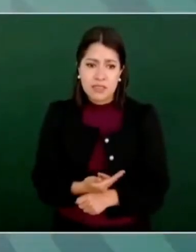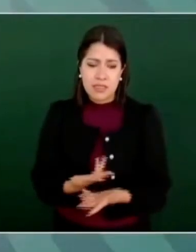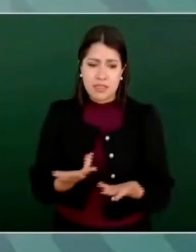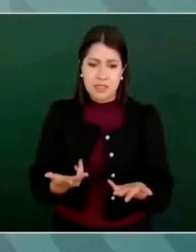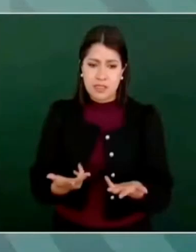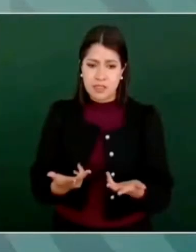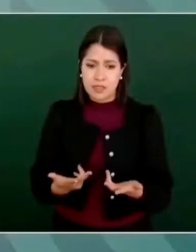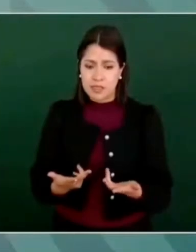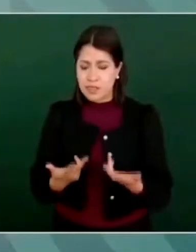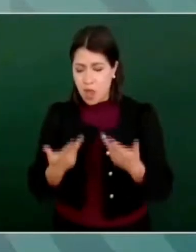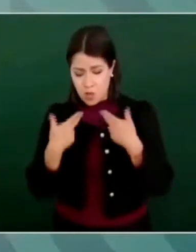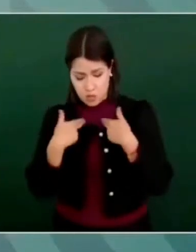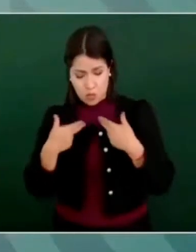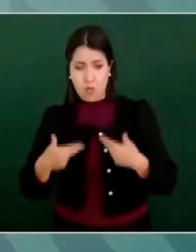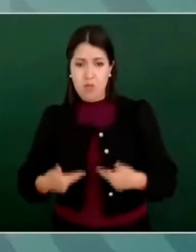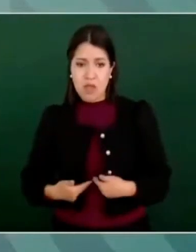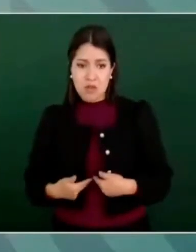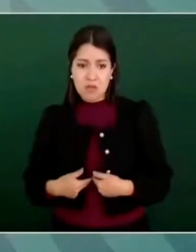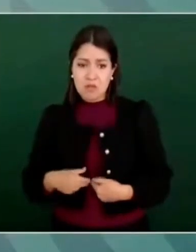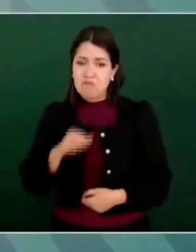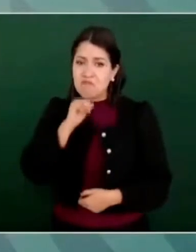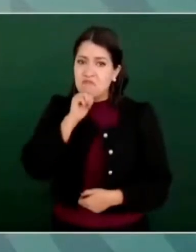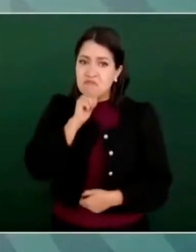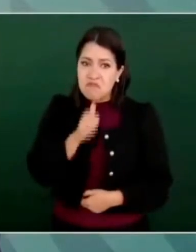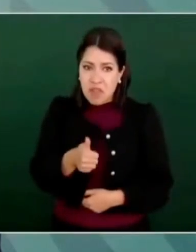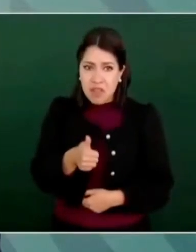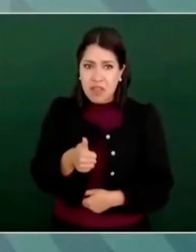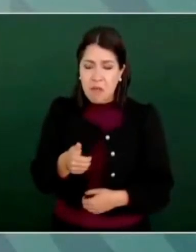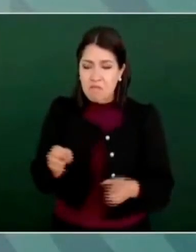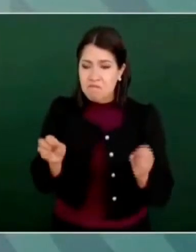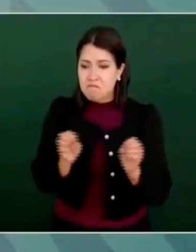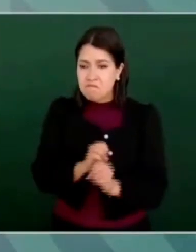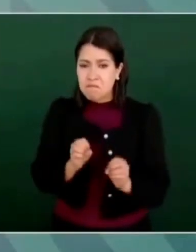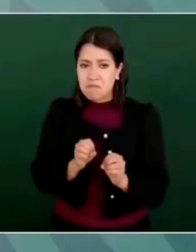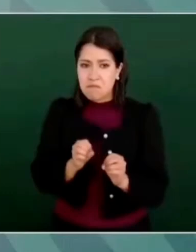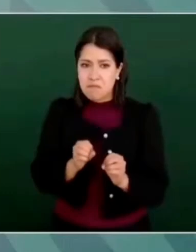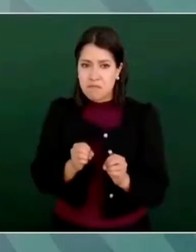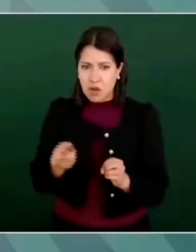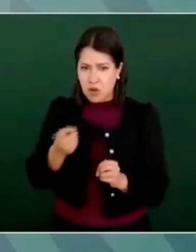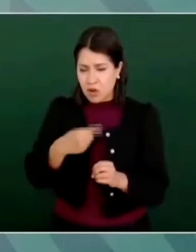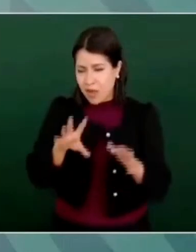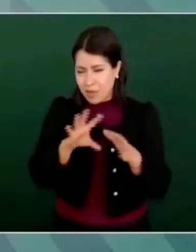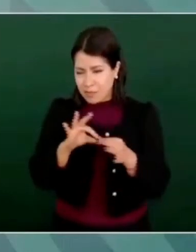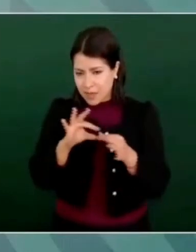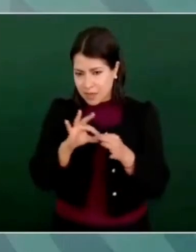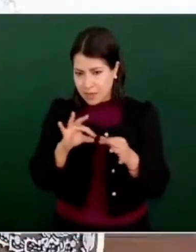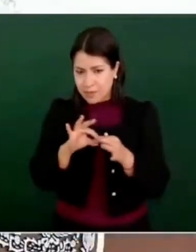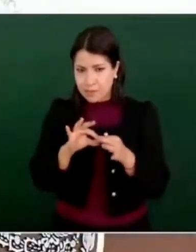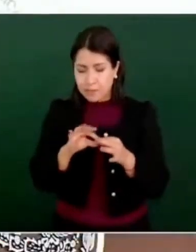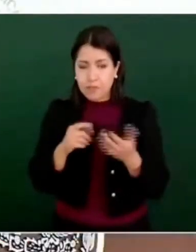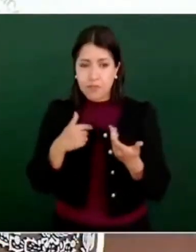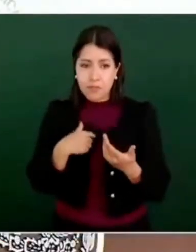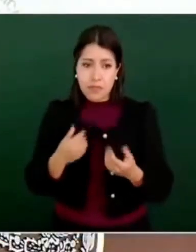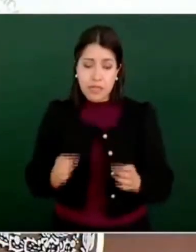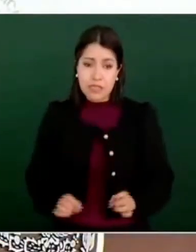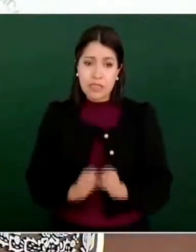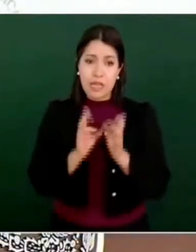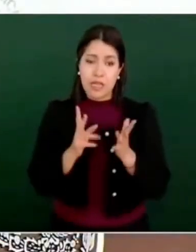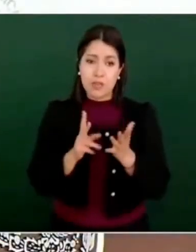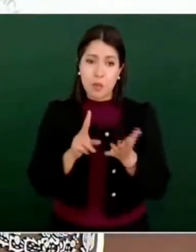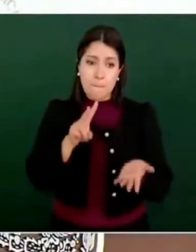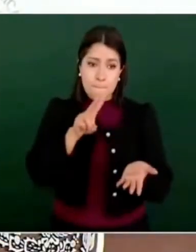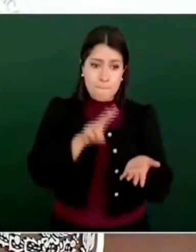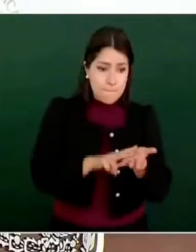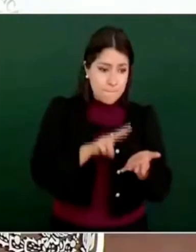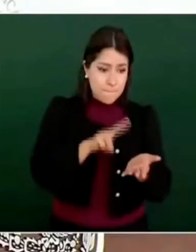Ahora, parafraseándolo, diríamos, sin los principios, las mujeres y